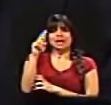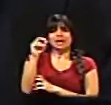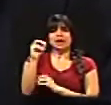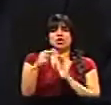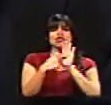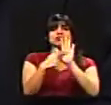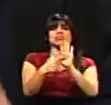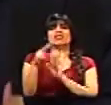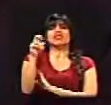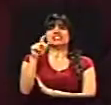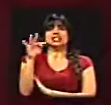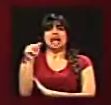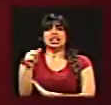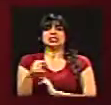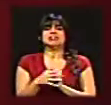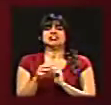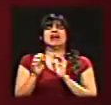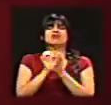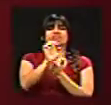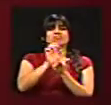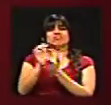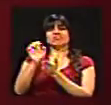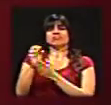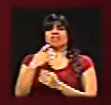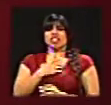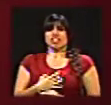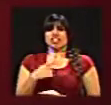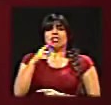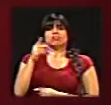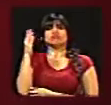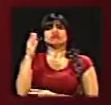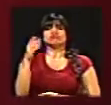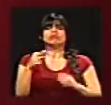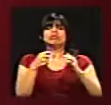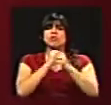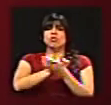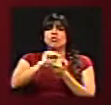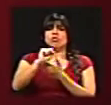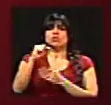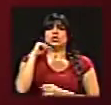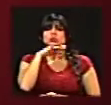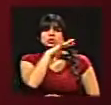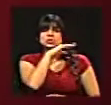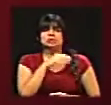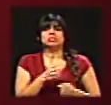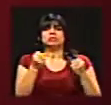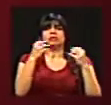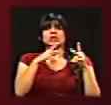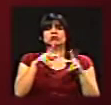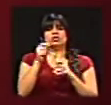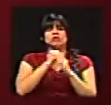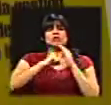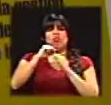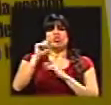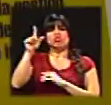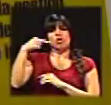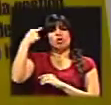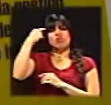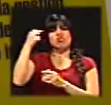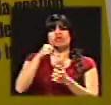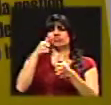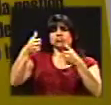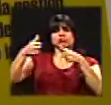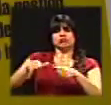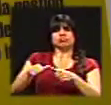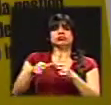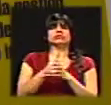del descontento. Su candidatura ha sido impulsada por el discurso anticorrupción, la alta desaprobación a la gestión del gobierno, la caída en las encuestas